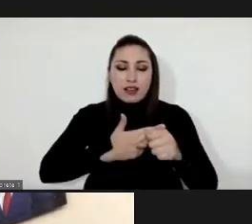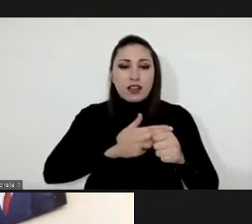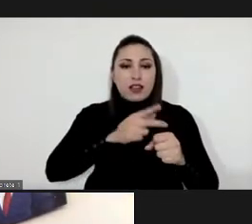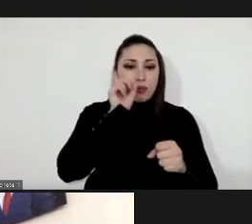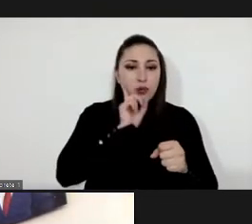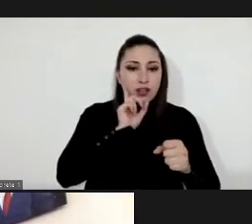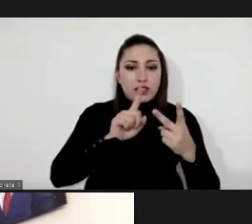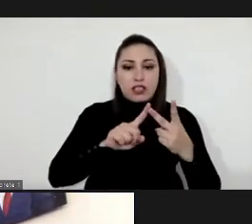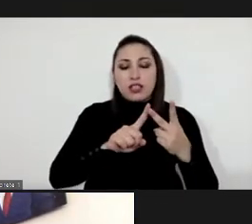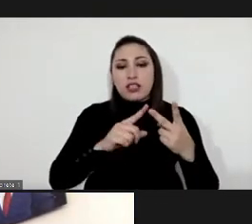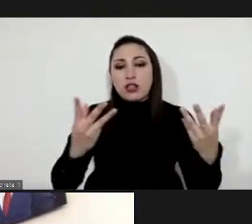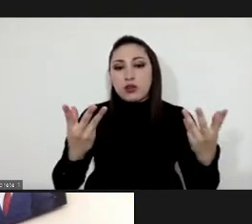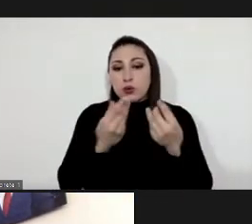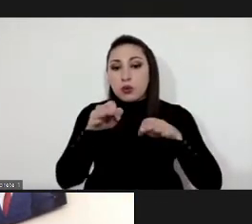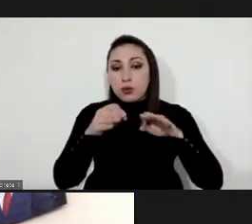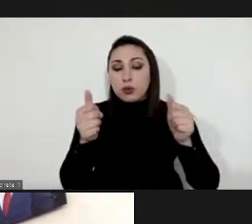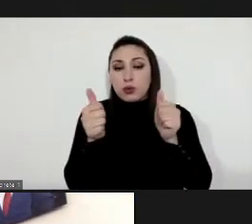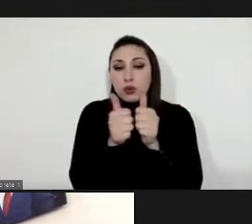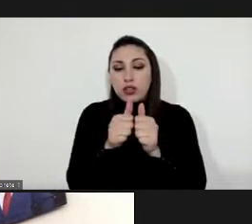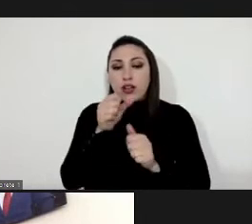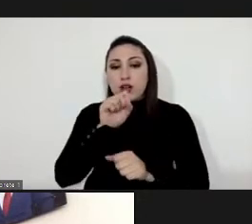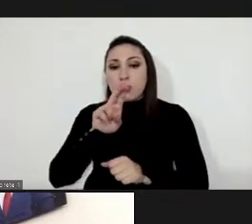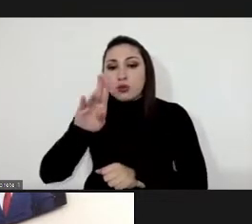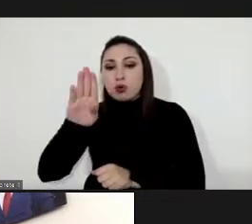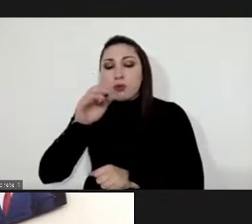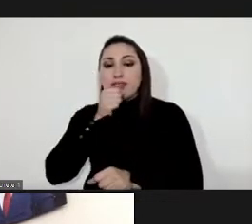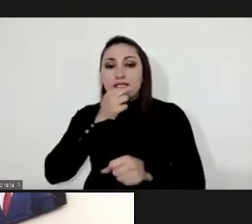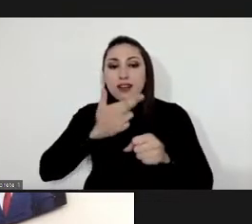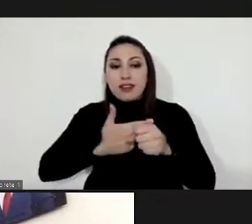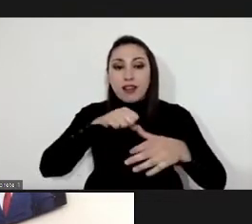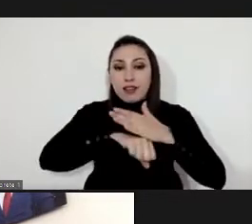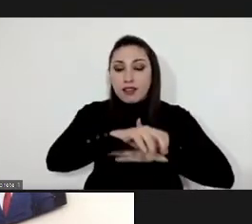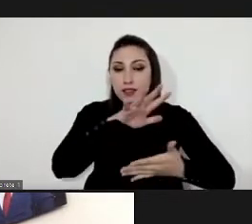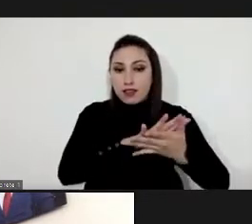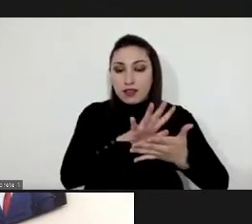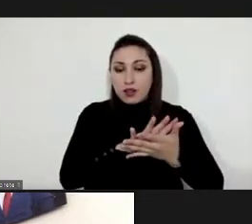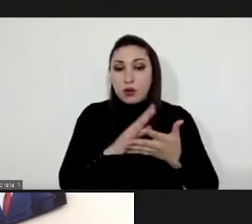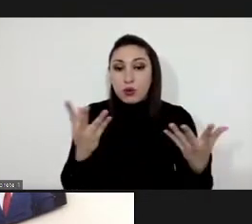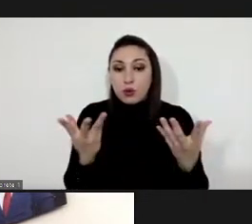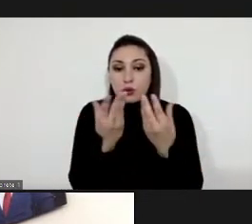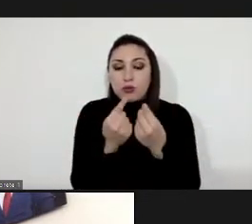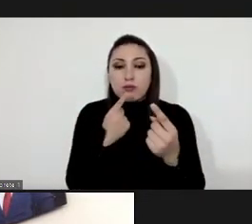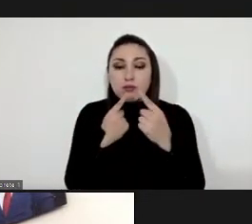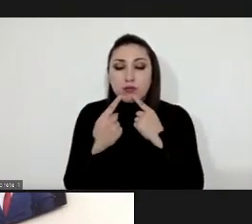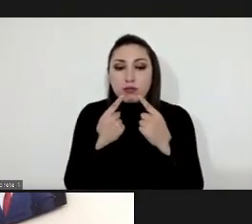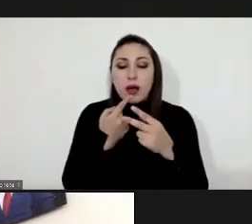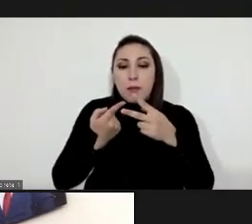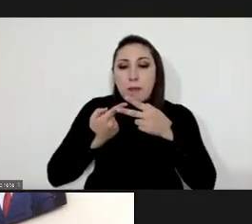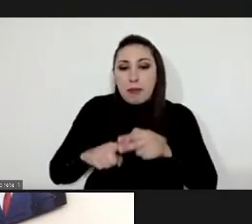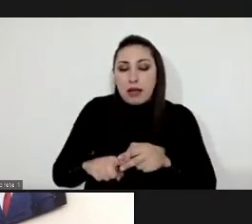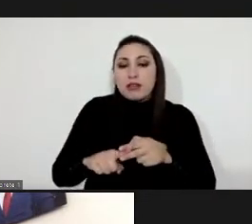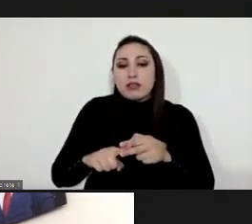Sistema Penitenciario, ambas de la Ciudad de México, elaboren e impartan a la población de